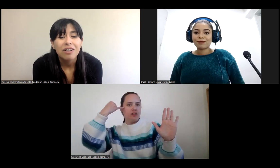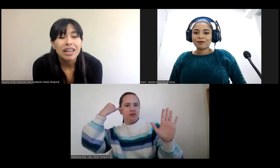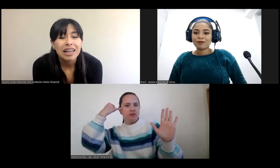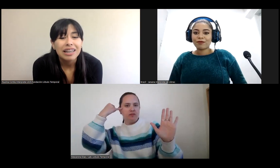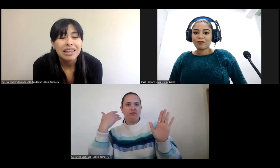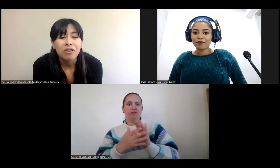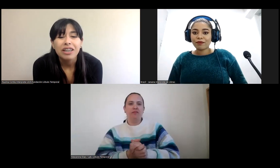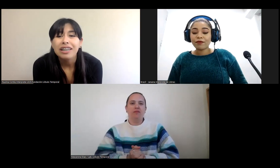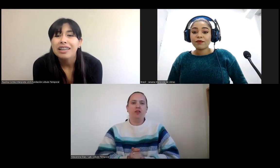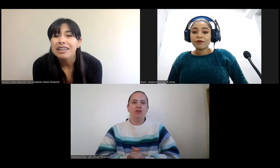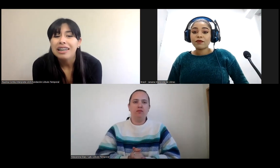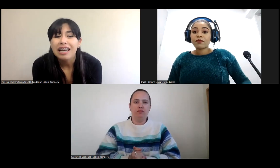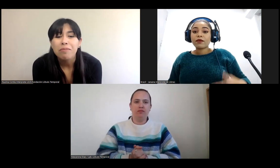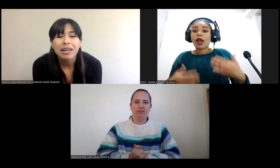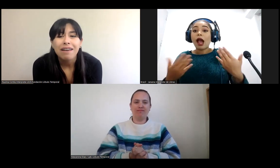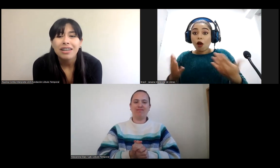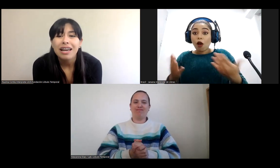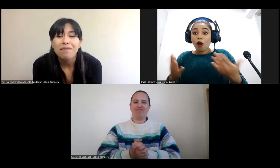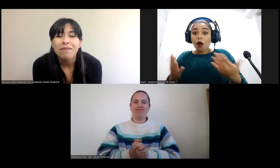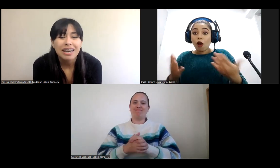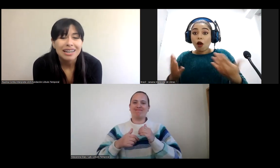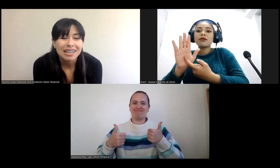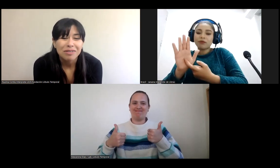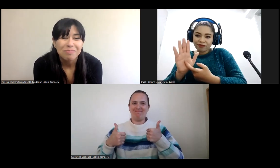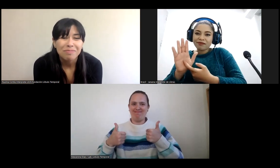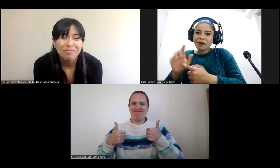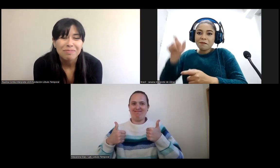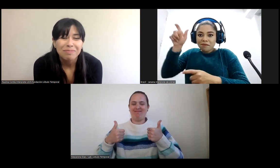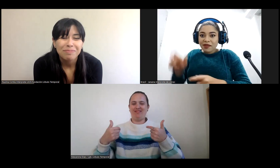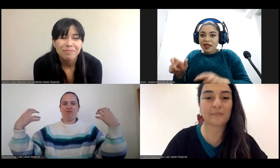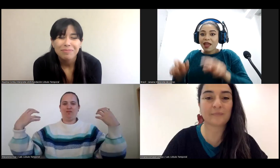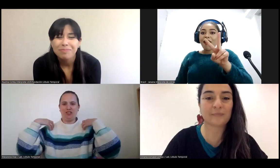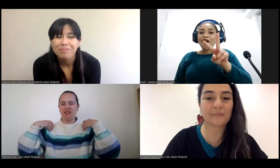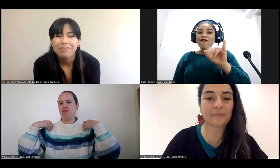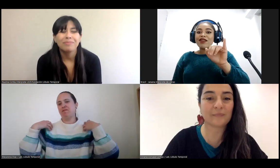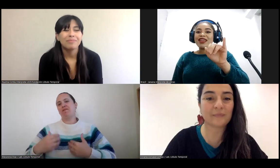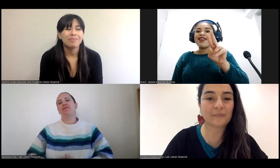Y ahora les doy la palabra a Viana,